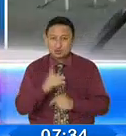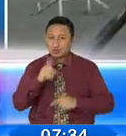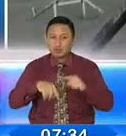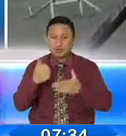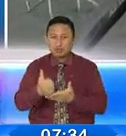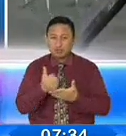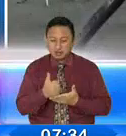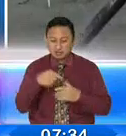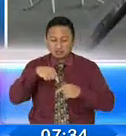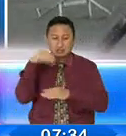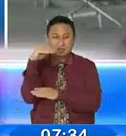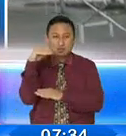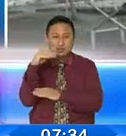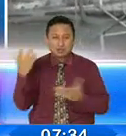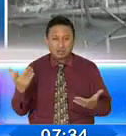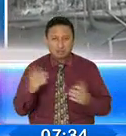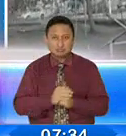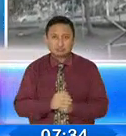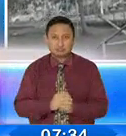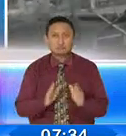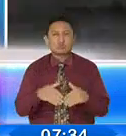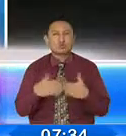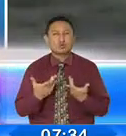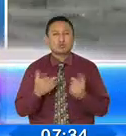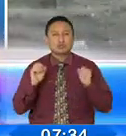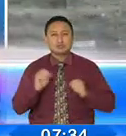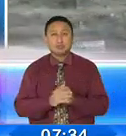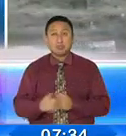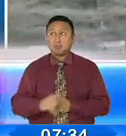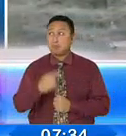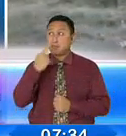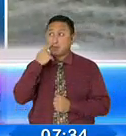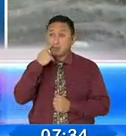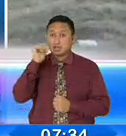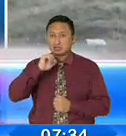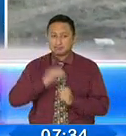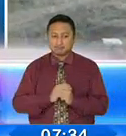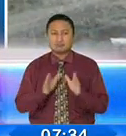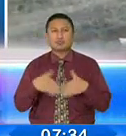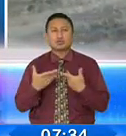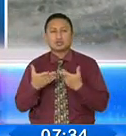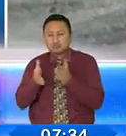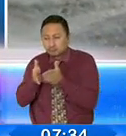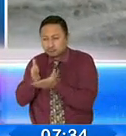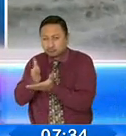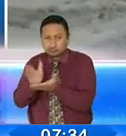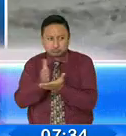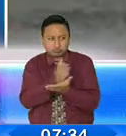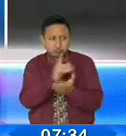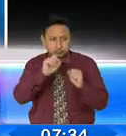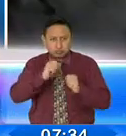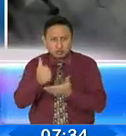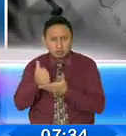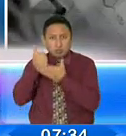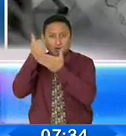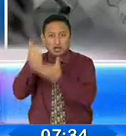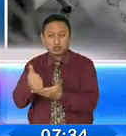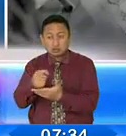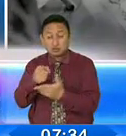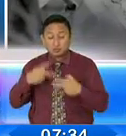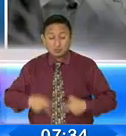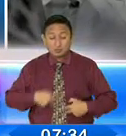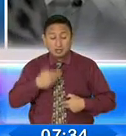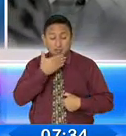nuestro país y tratar de buscar caminos. Los padres somos así, tratar de encontrar los caminos para que sean tratados y darles una mejor vida a las